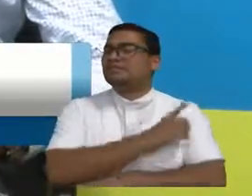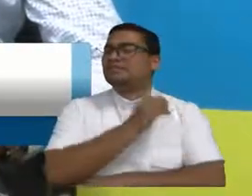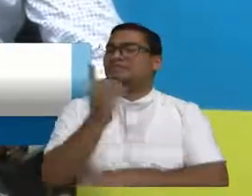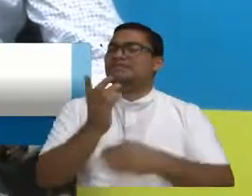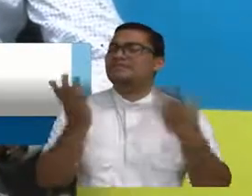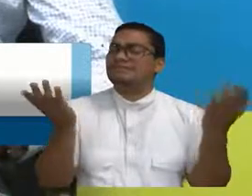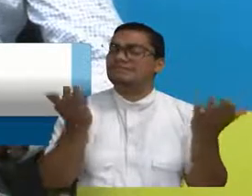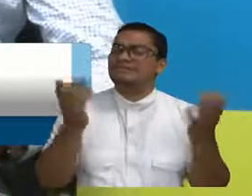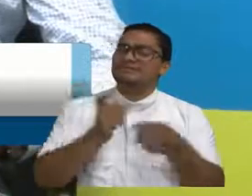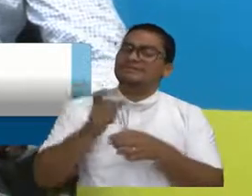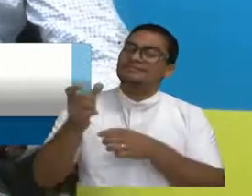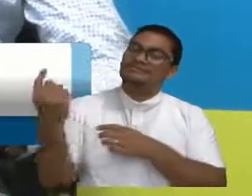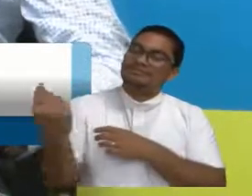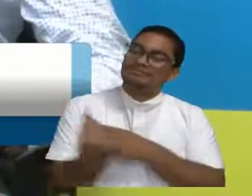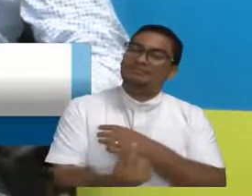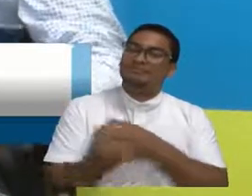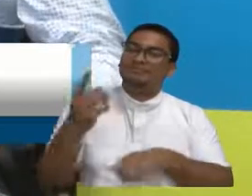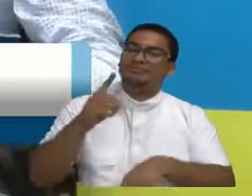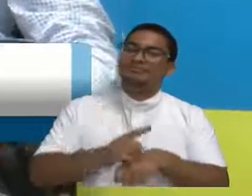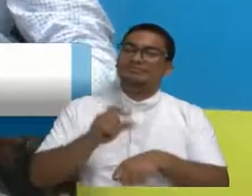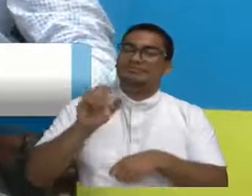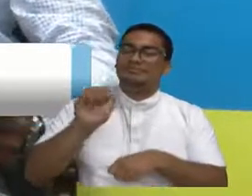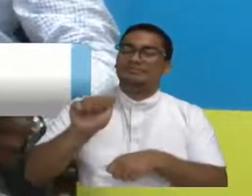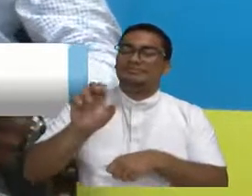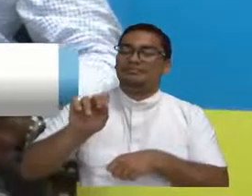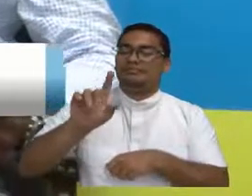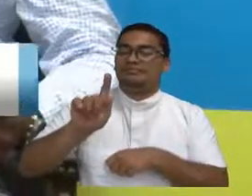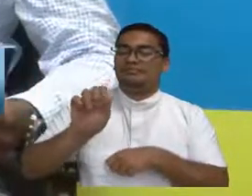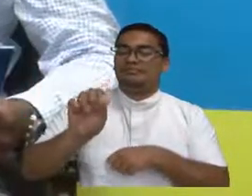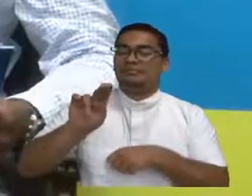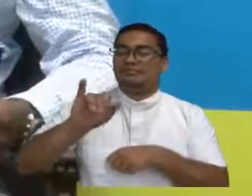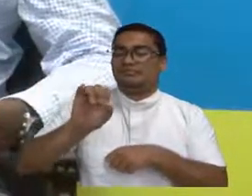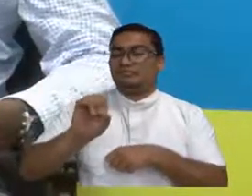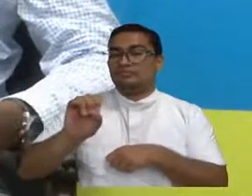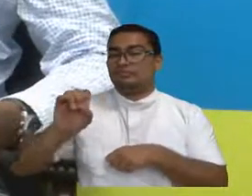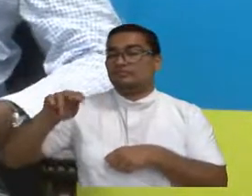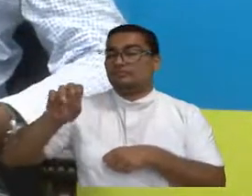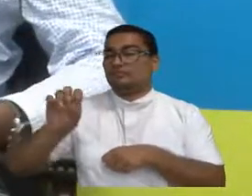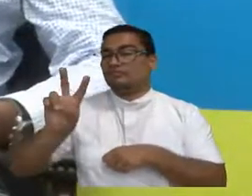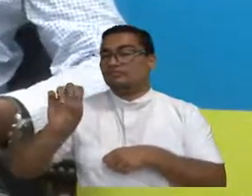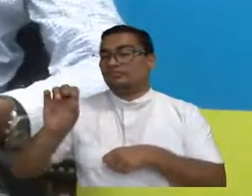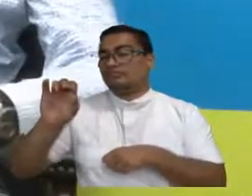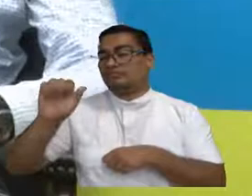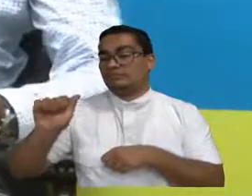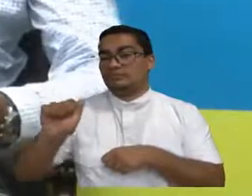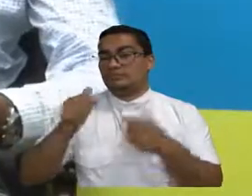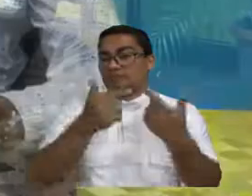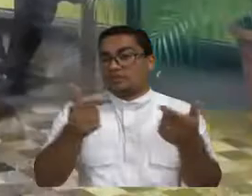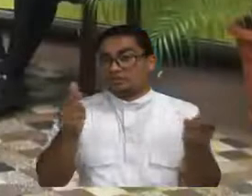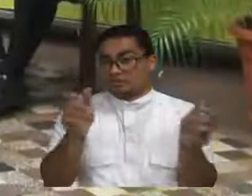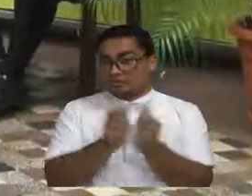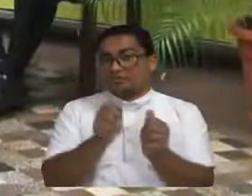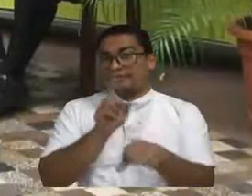como invitado al doctor Antonio Novoa, quien es parte del equipo médico del